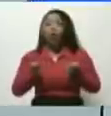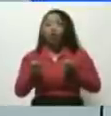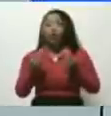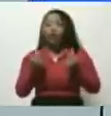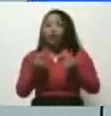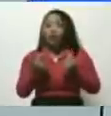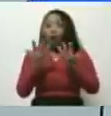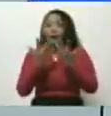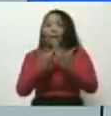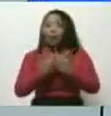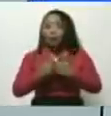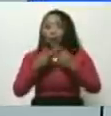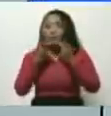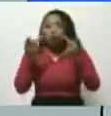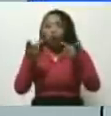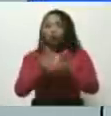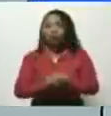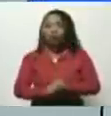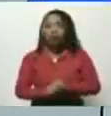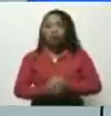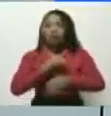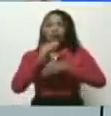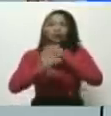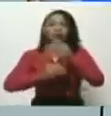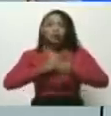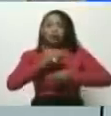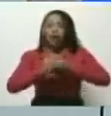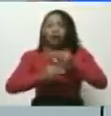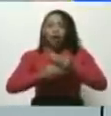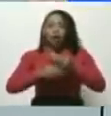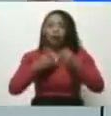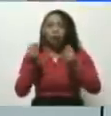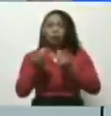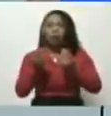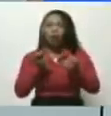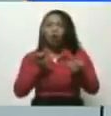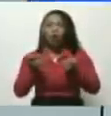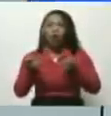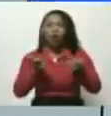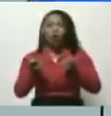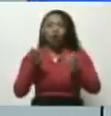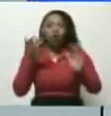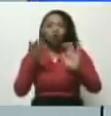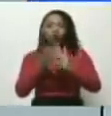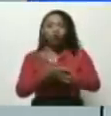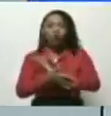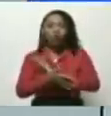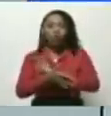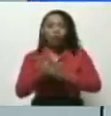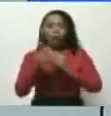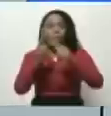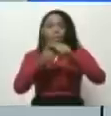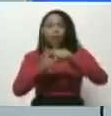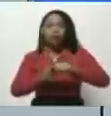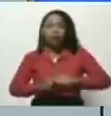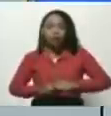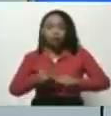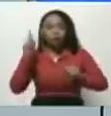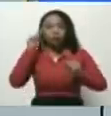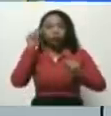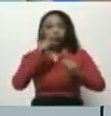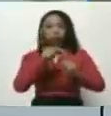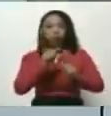de la administración pública se haga a través de un control sobre las partidas presupuestarias y los